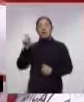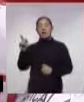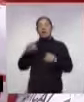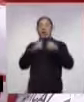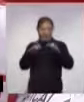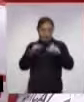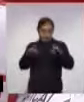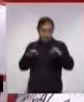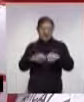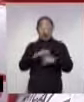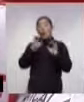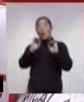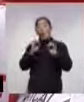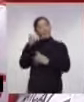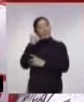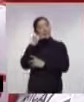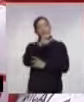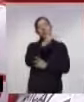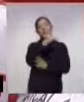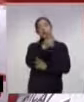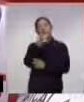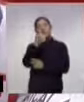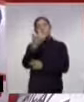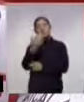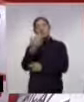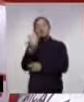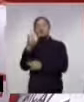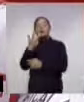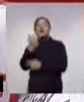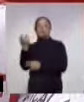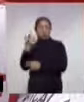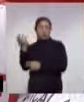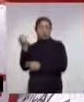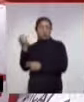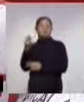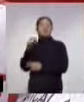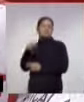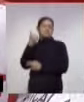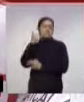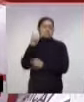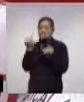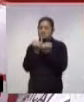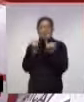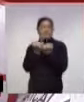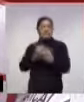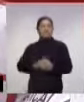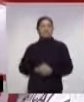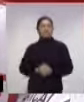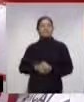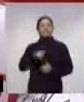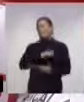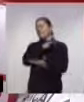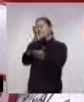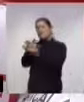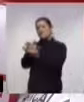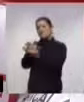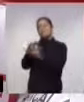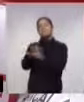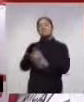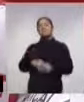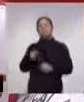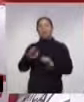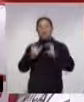nuestras oficinas, o pueden llamarnos al 4650-800. Ahí pueden llamarnos, pueden acudir a las oficinas, realizar